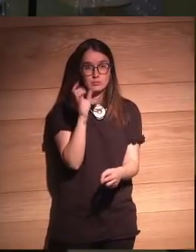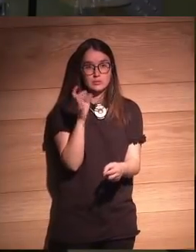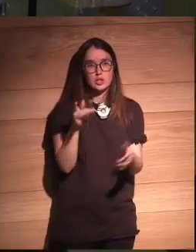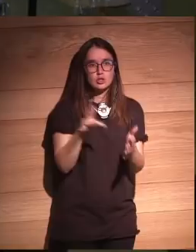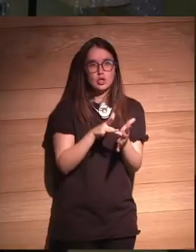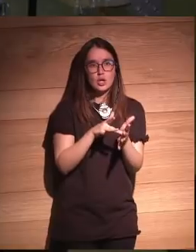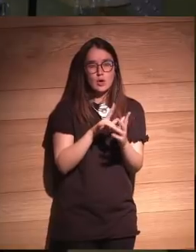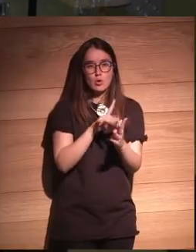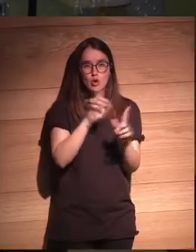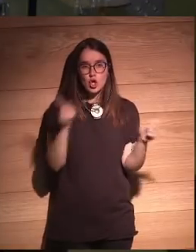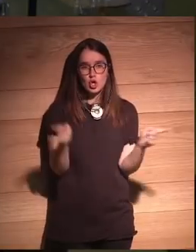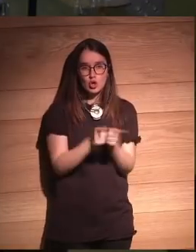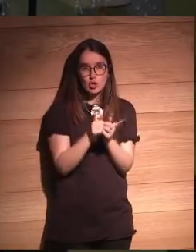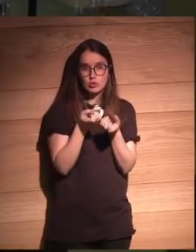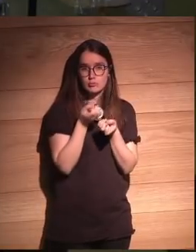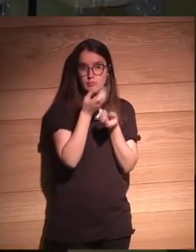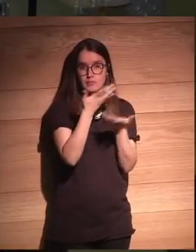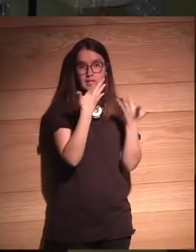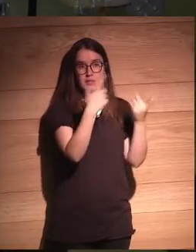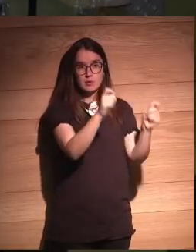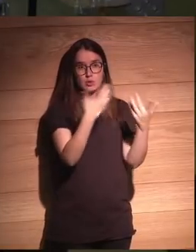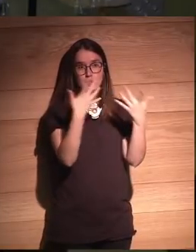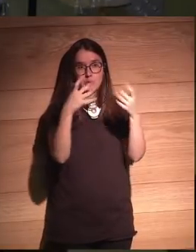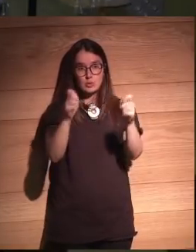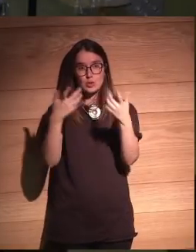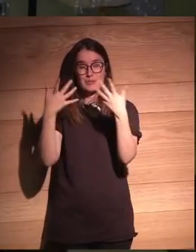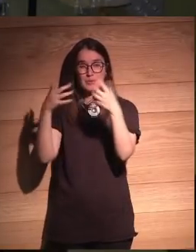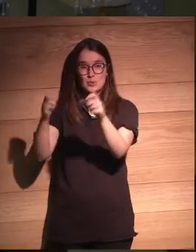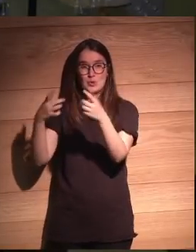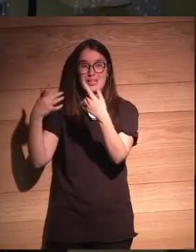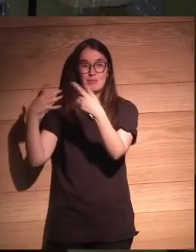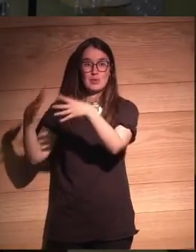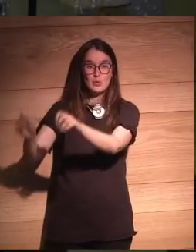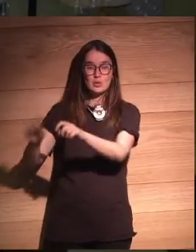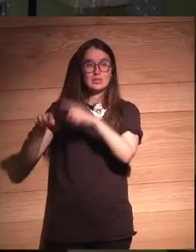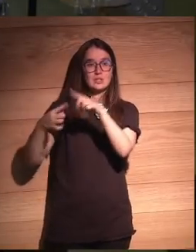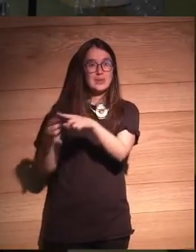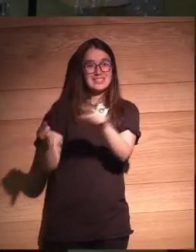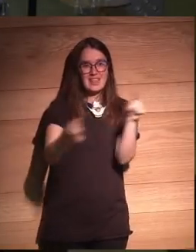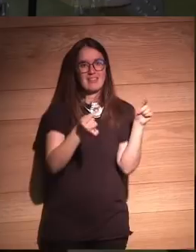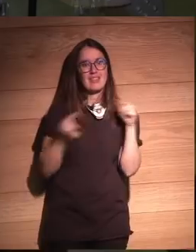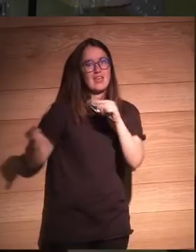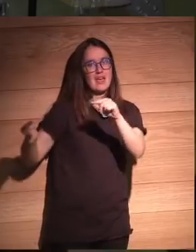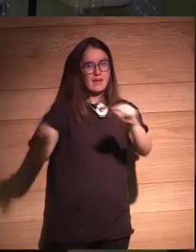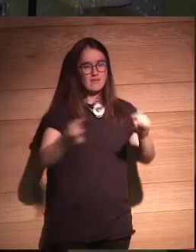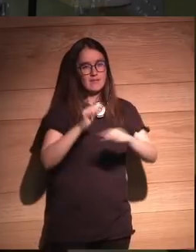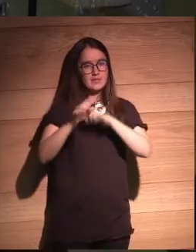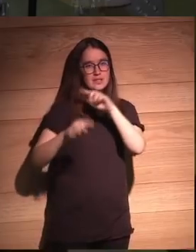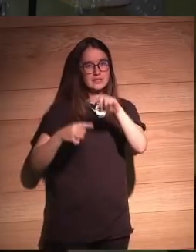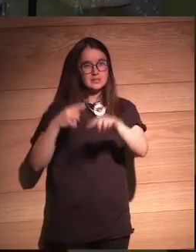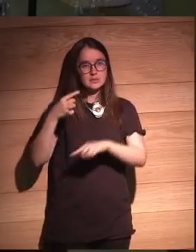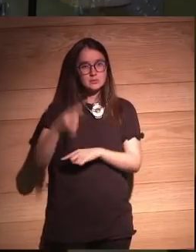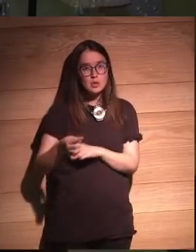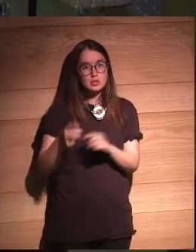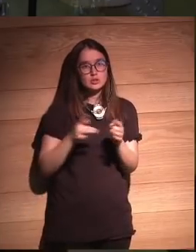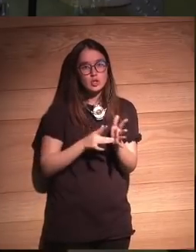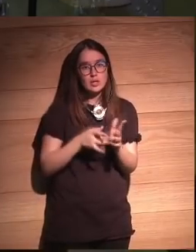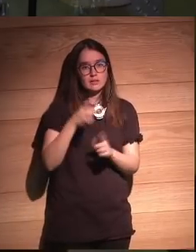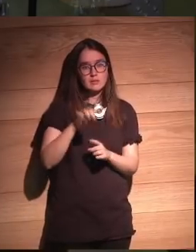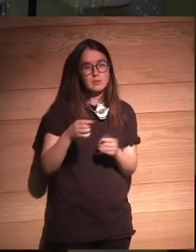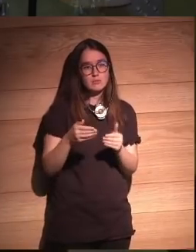hará una pequeña introducción de unos 10 minutos más o menos y luego tendremos un debate. A continuación hay un turno